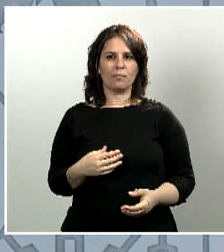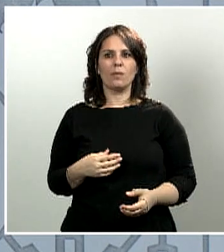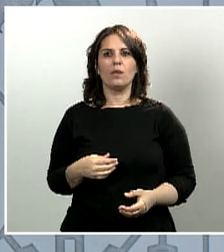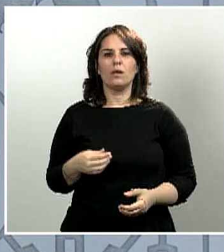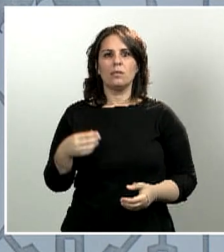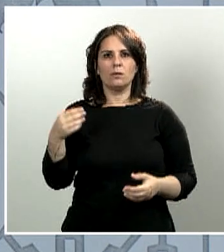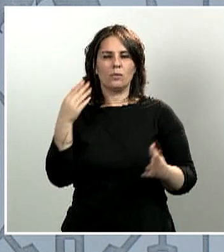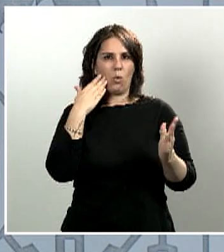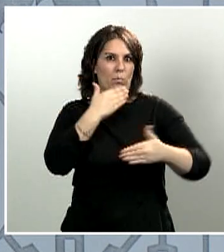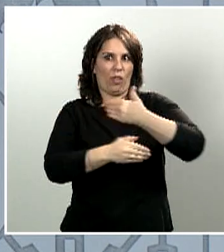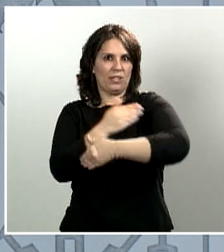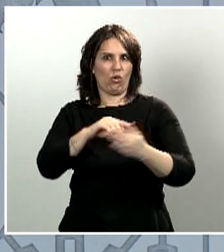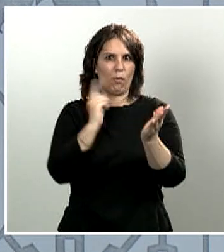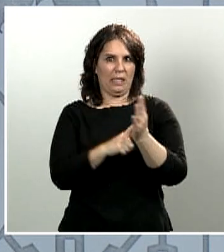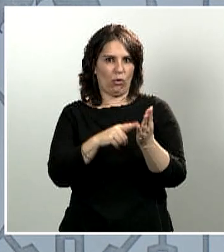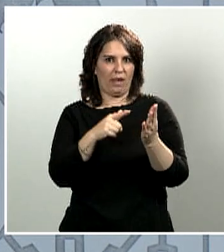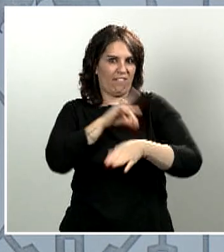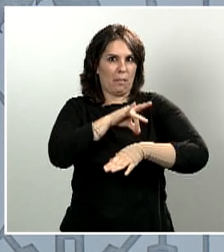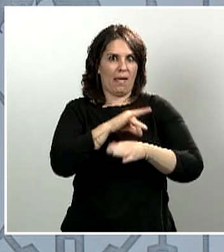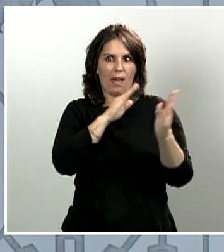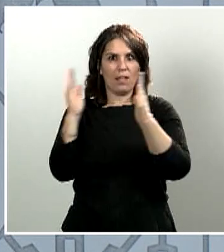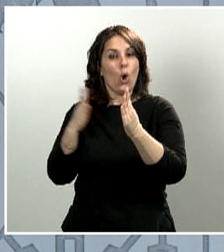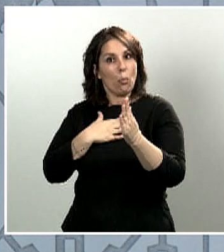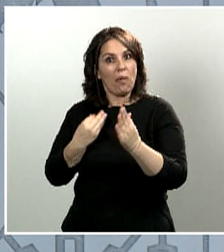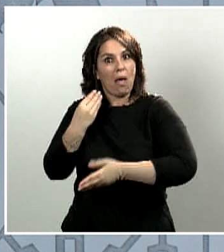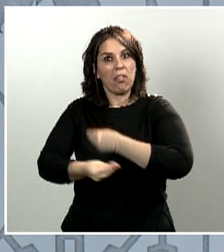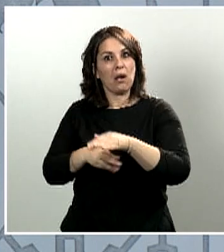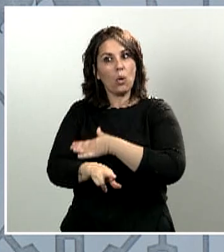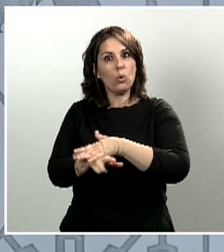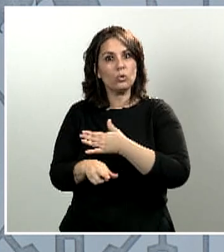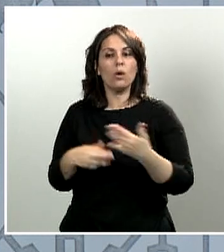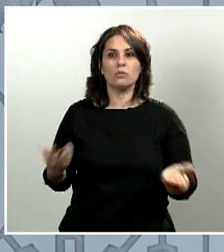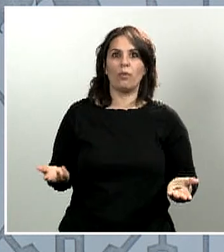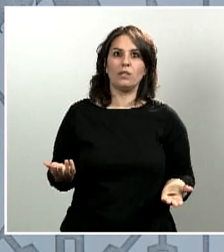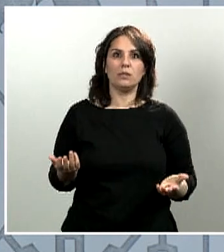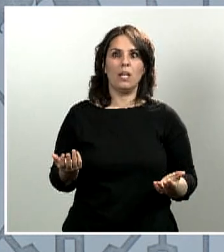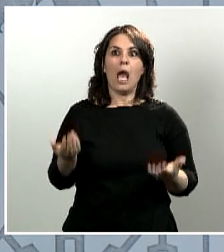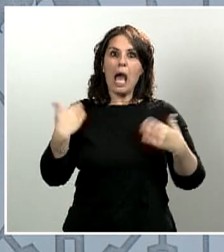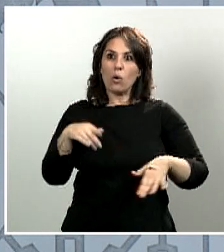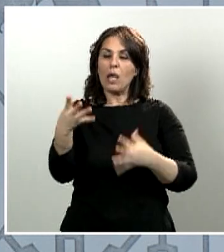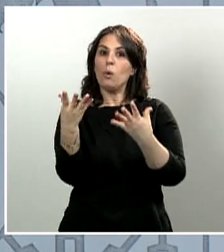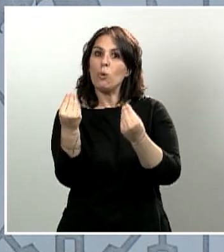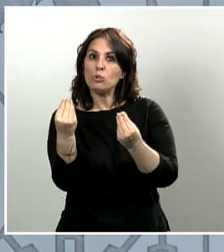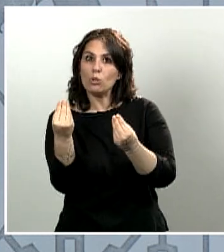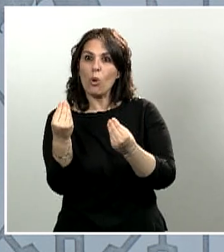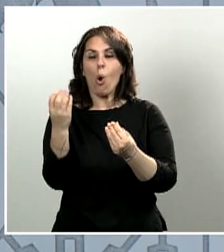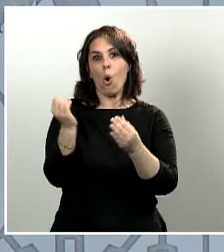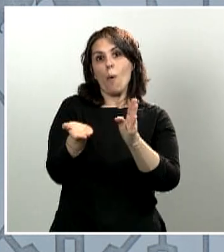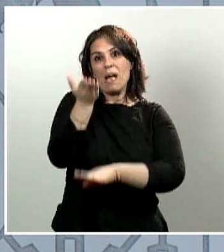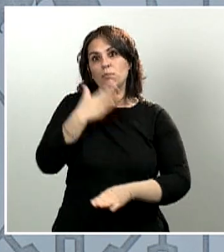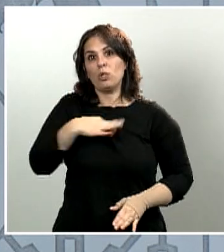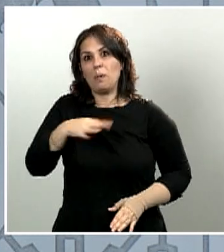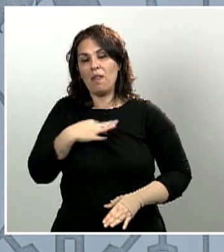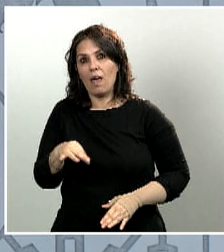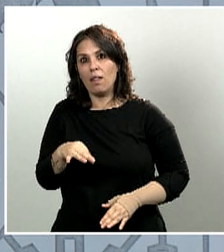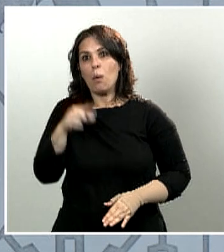de los contactos de esos casos, sí que podría ser situaciones en las que con diferentes números de casos algunas situaciones puedan estar más avanzadas o